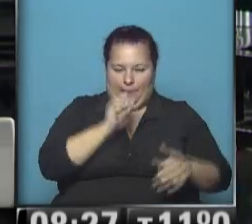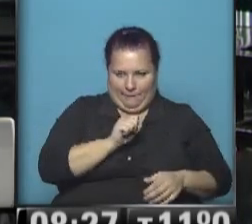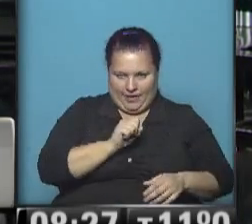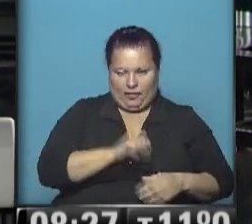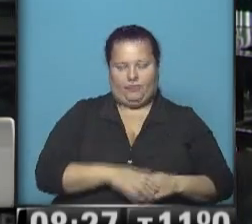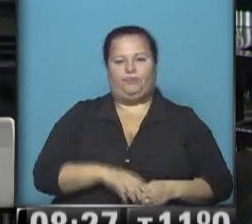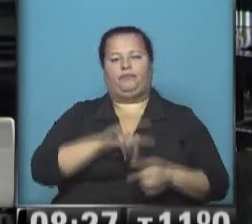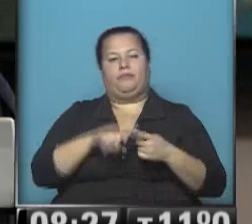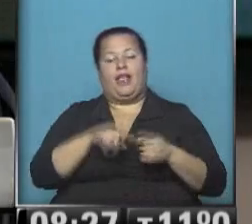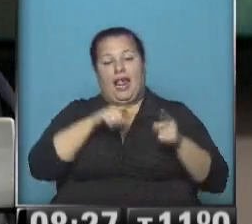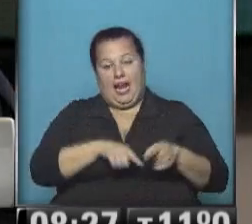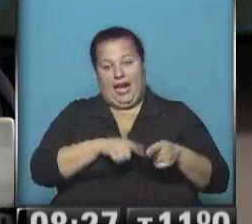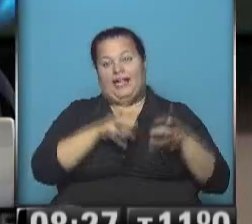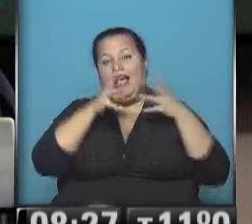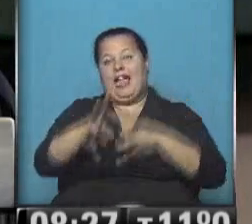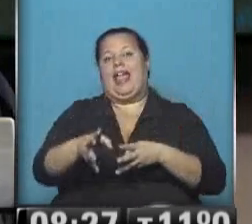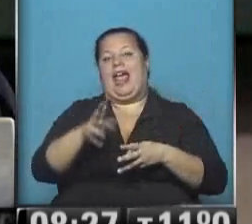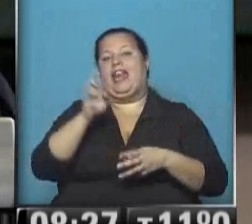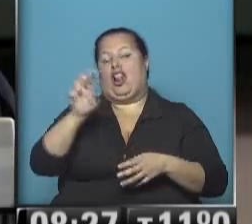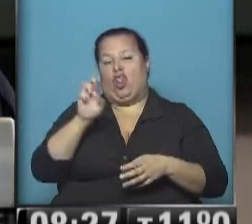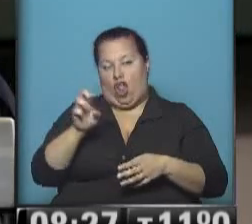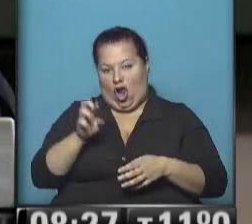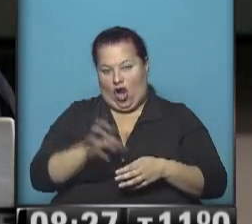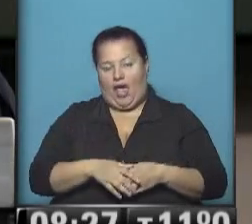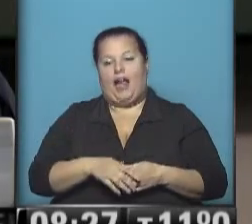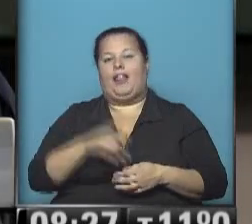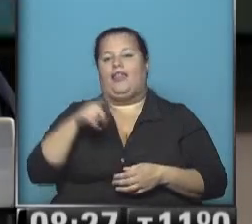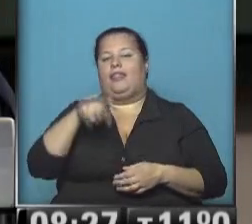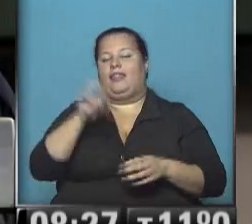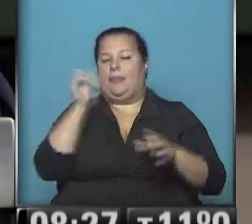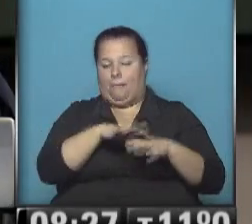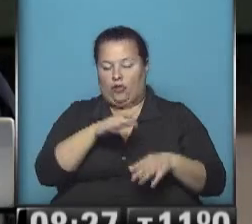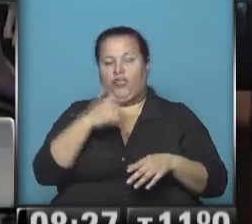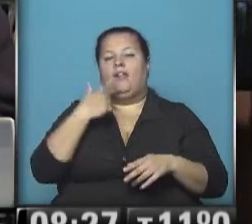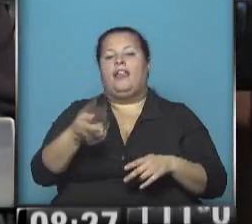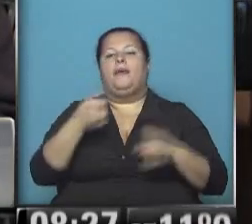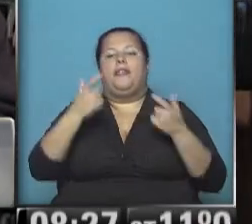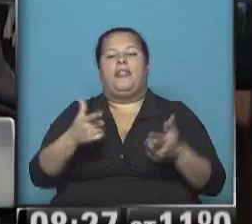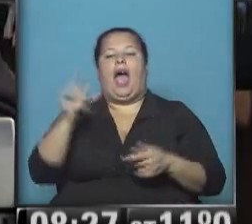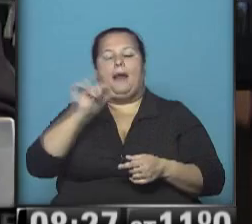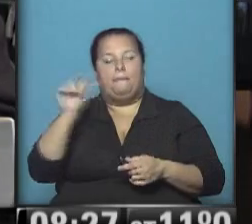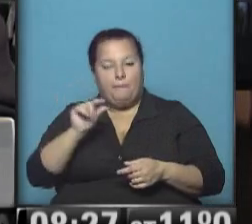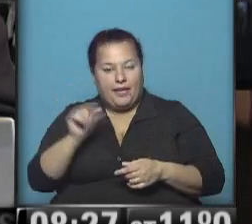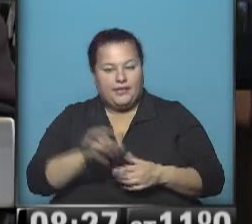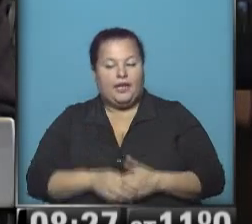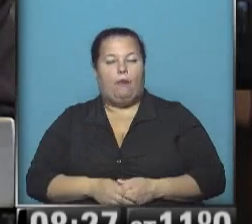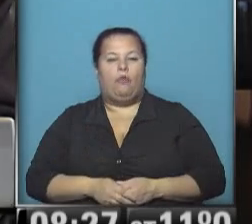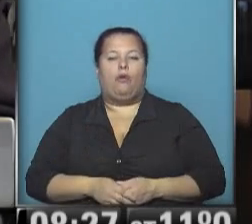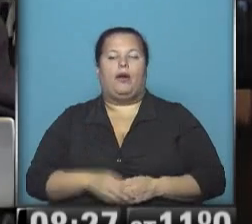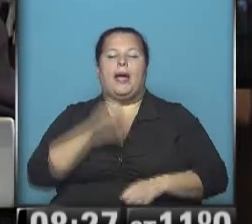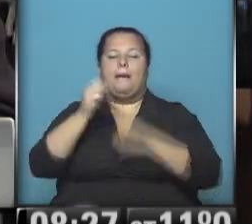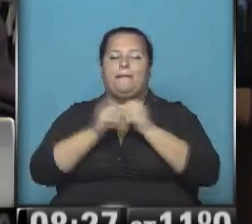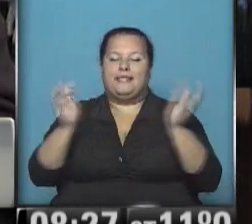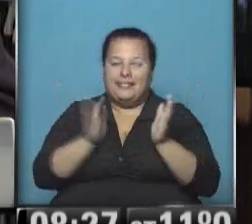que con esto combata también la dolarización de los depósitos que consiga que le den crédito a las pequeñas